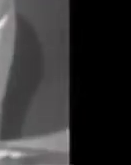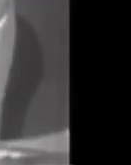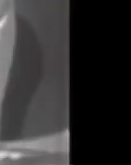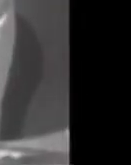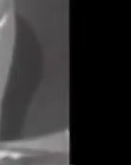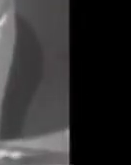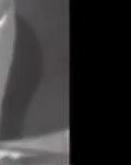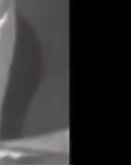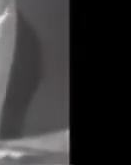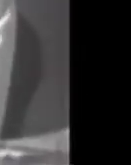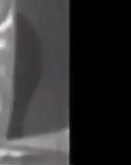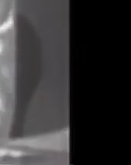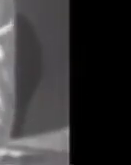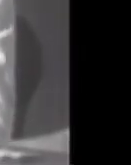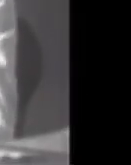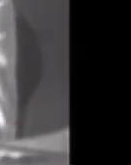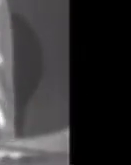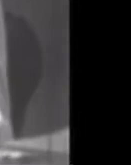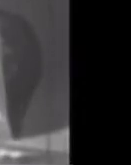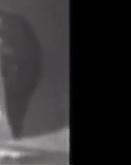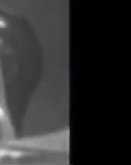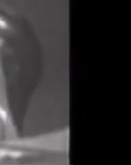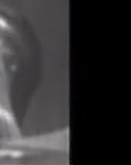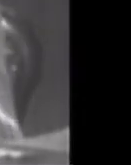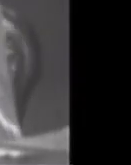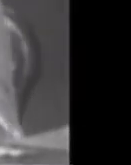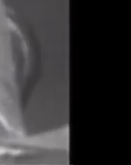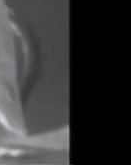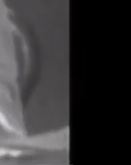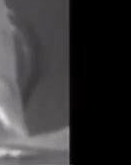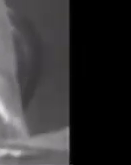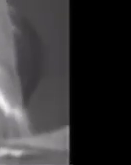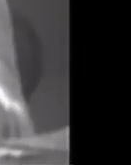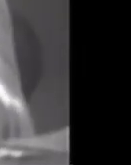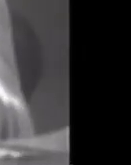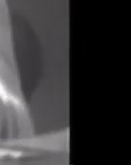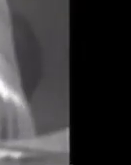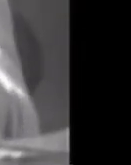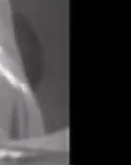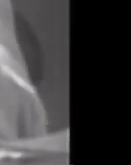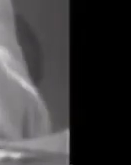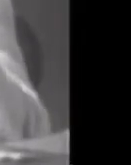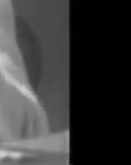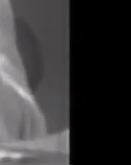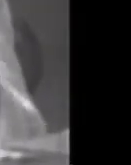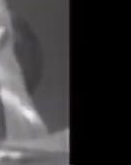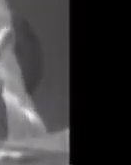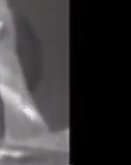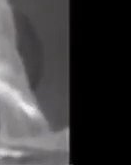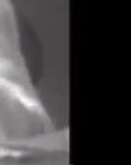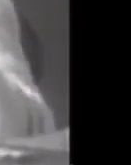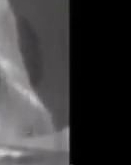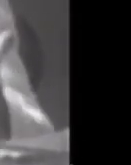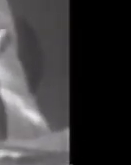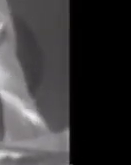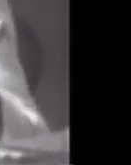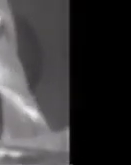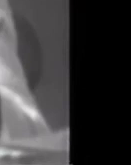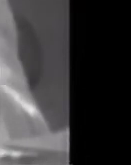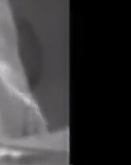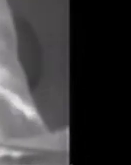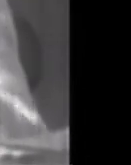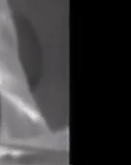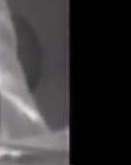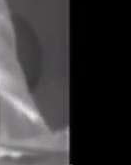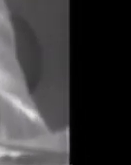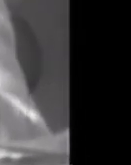1973, el cineasta Ingo Niehaus ha sido un avezado actor. Los ganamos en el río San Juan, lo vemos en